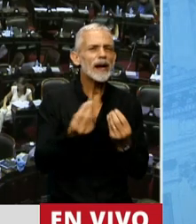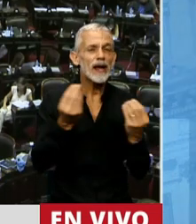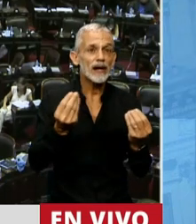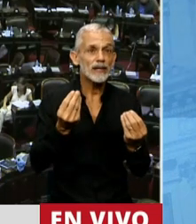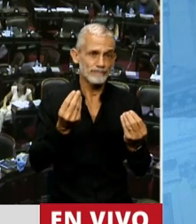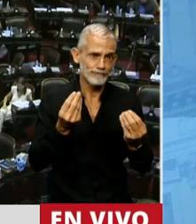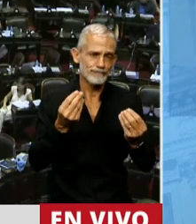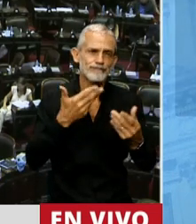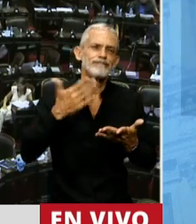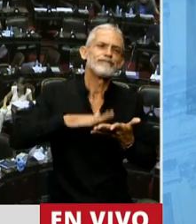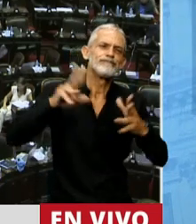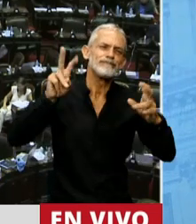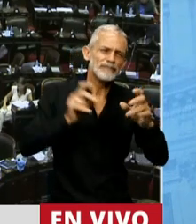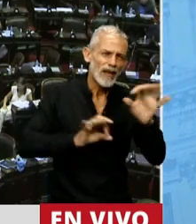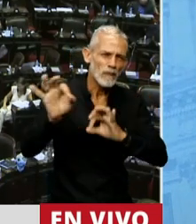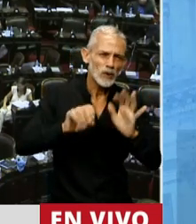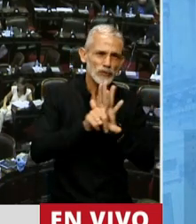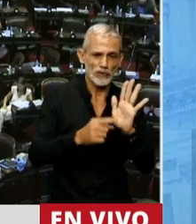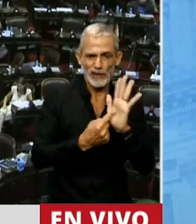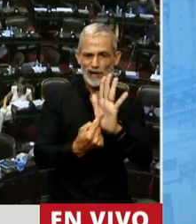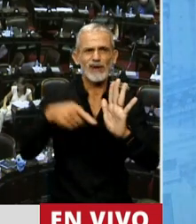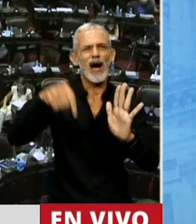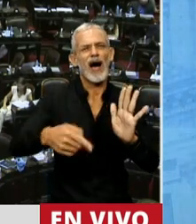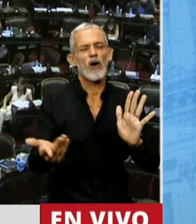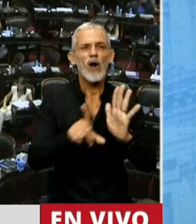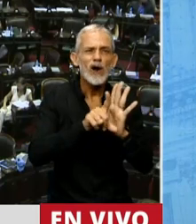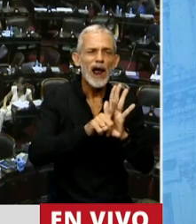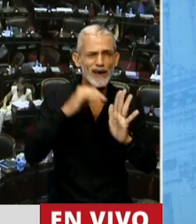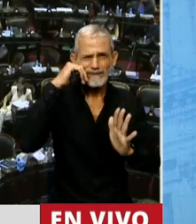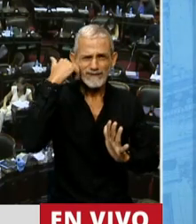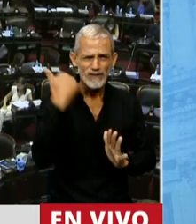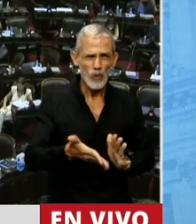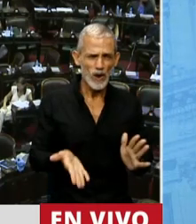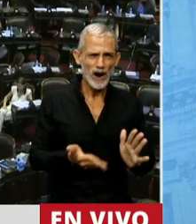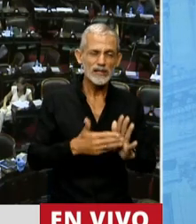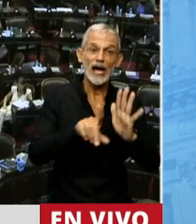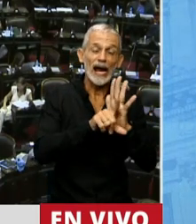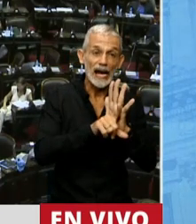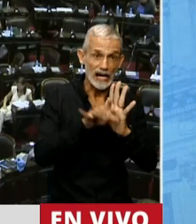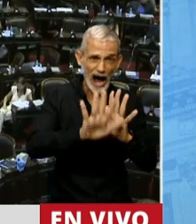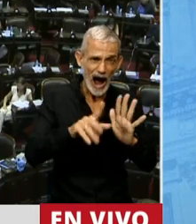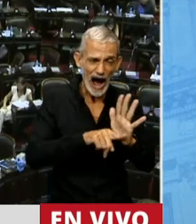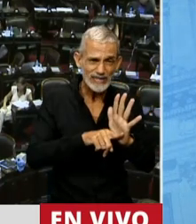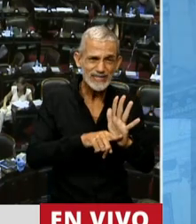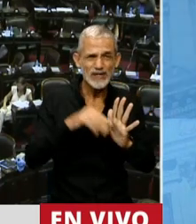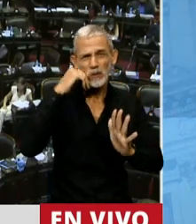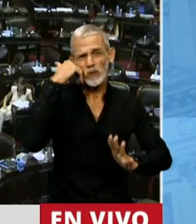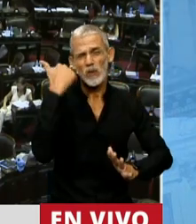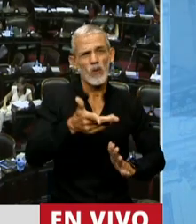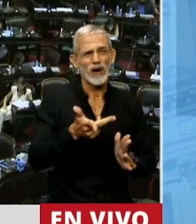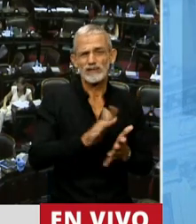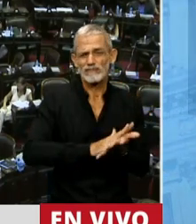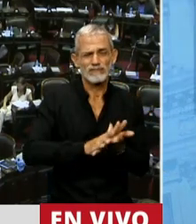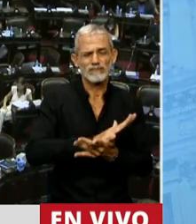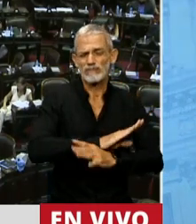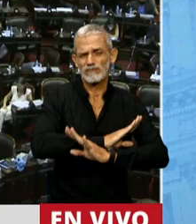a consideración este proyecto de ley, una ley vergonzosa, una ley que es un expolio, porque en